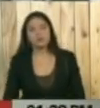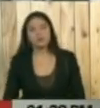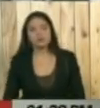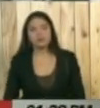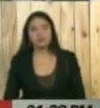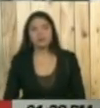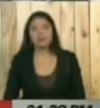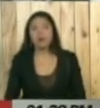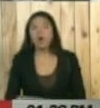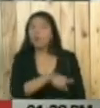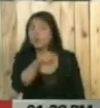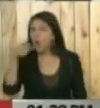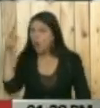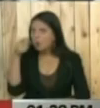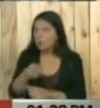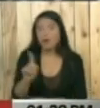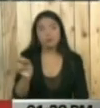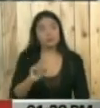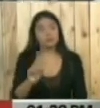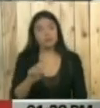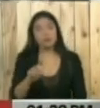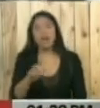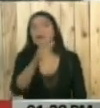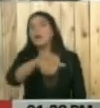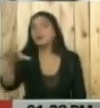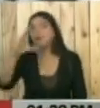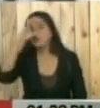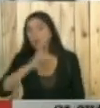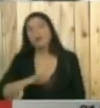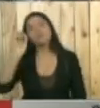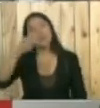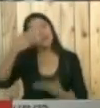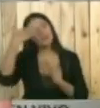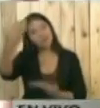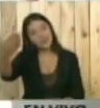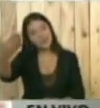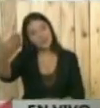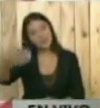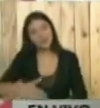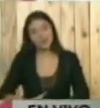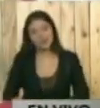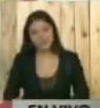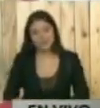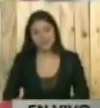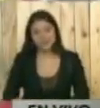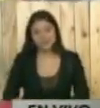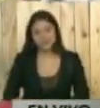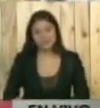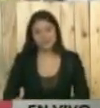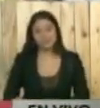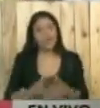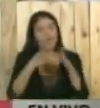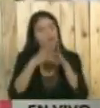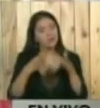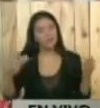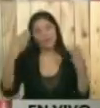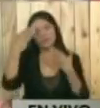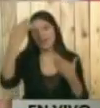Nadie debe estar obligado ahí, ¿verdad? A los hermanos discapacitados también le enviamos nuestro saludo. A todas y a